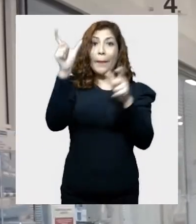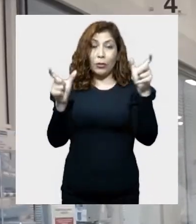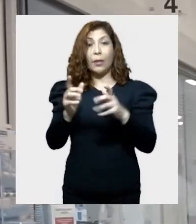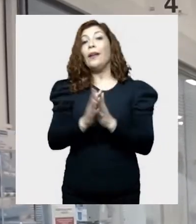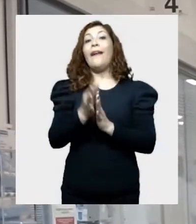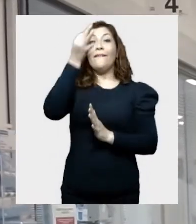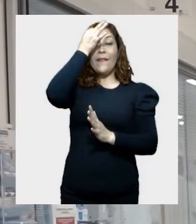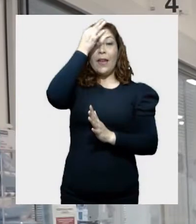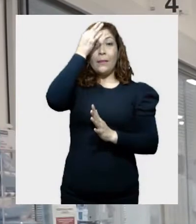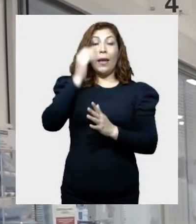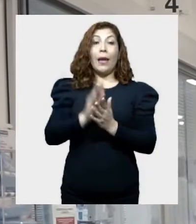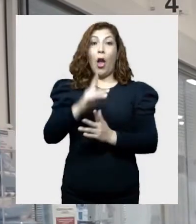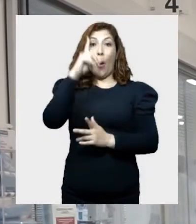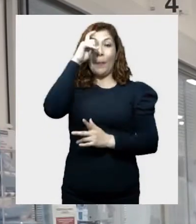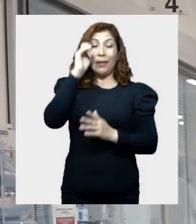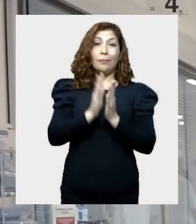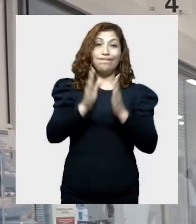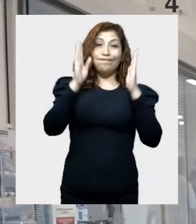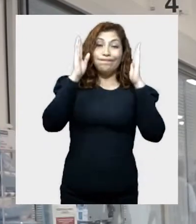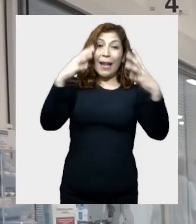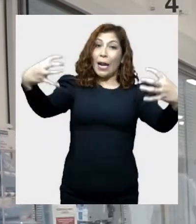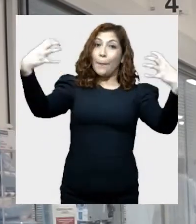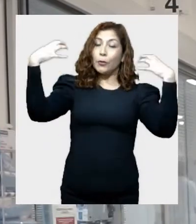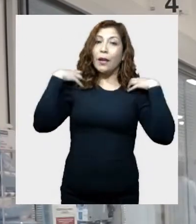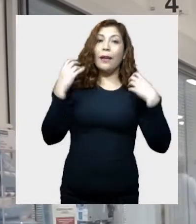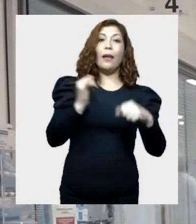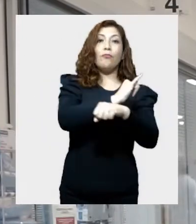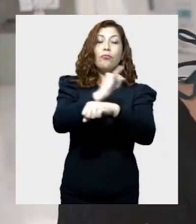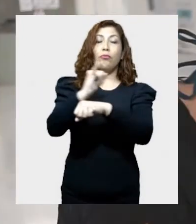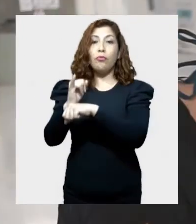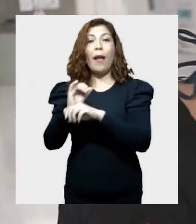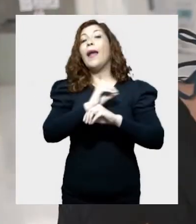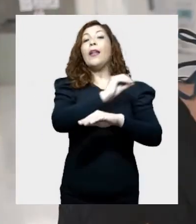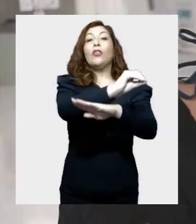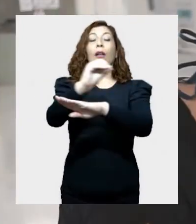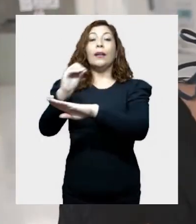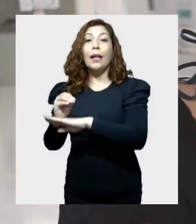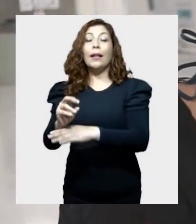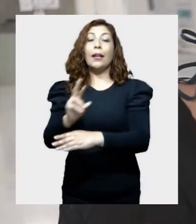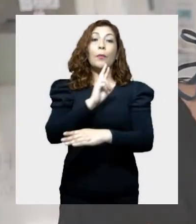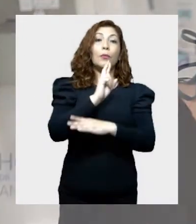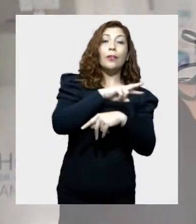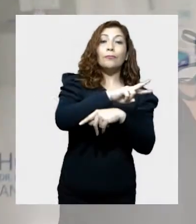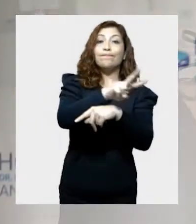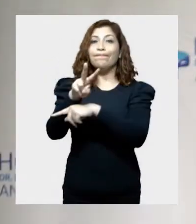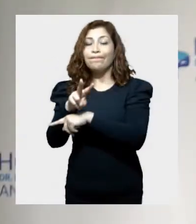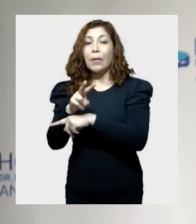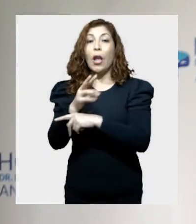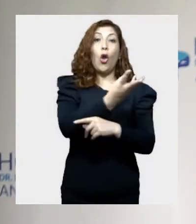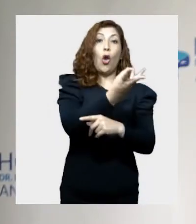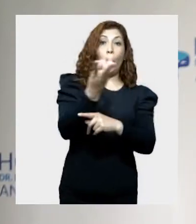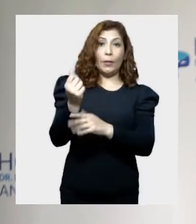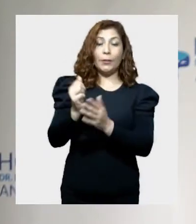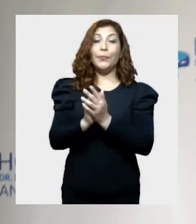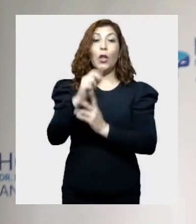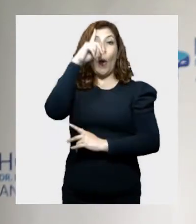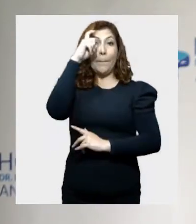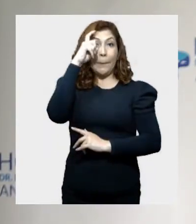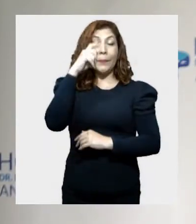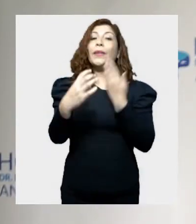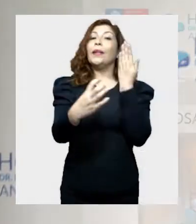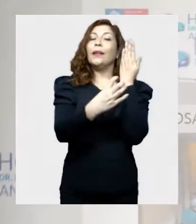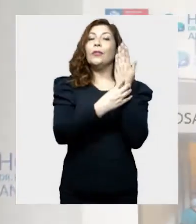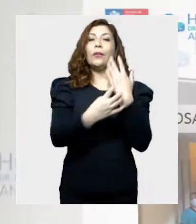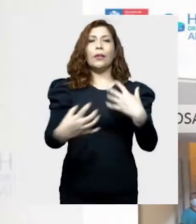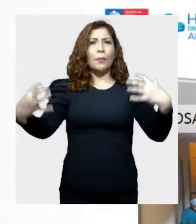unidad debió encargarse de la notificación, información de resultados y trazabilidad. El Hospital Regional es